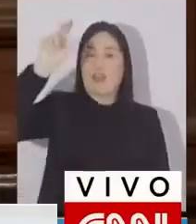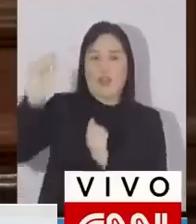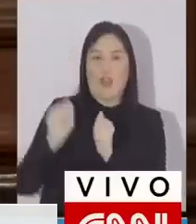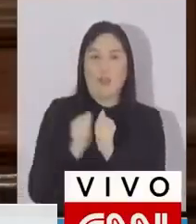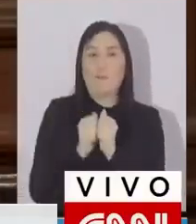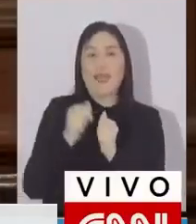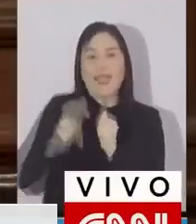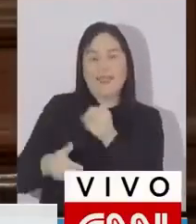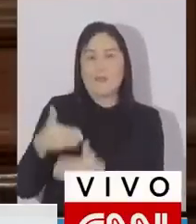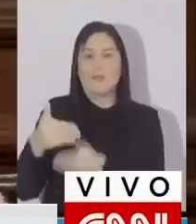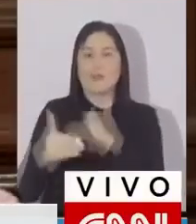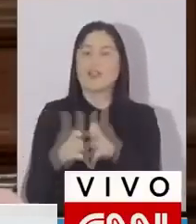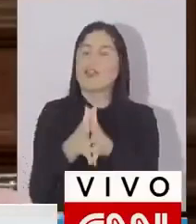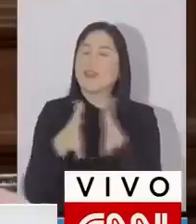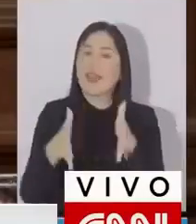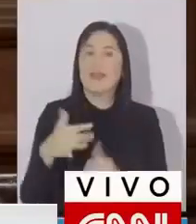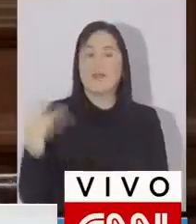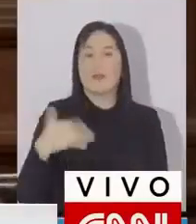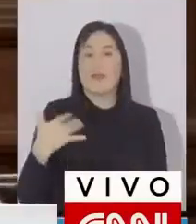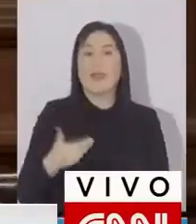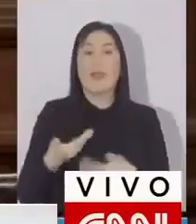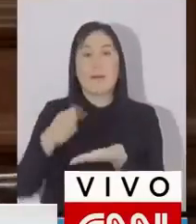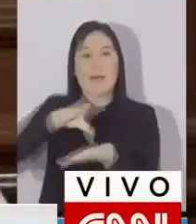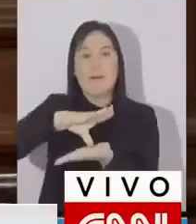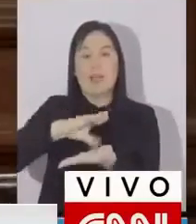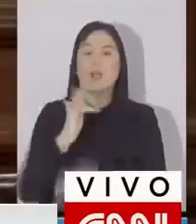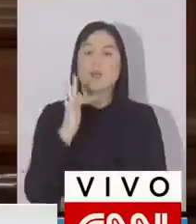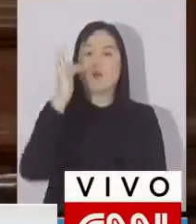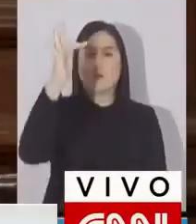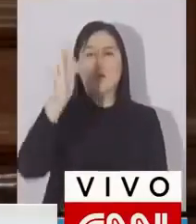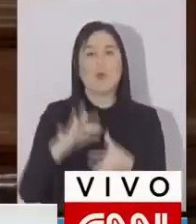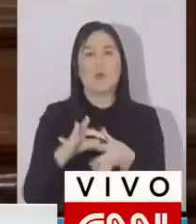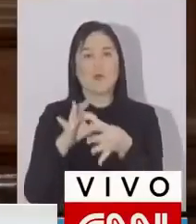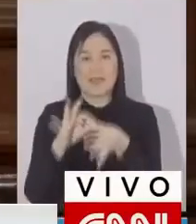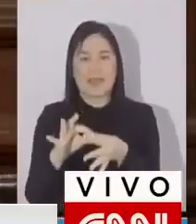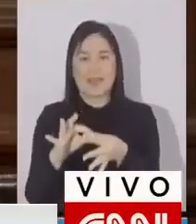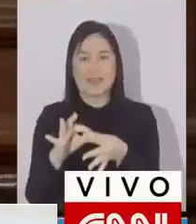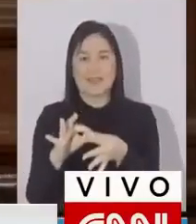este proceso tan importante para el país y Su futuro Muchas gracias